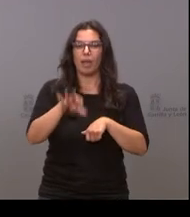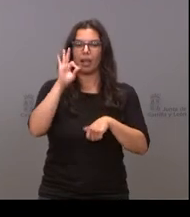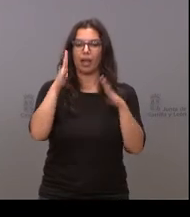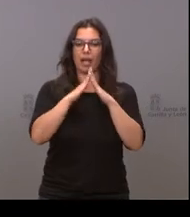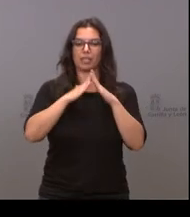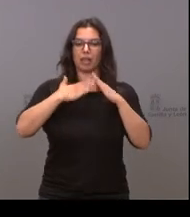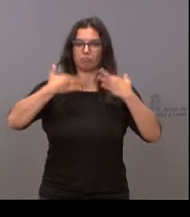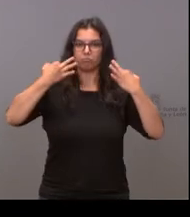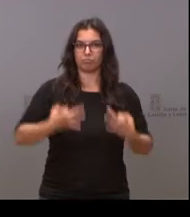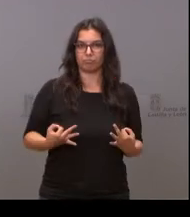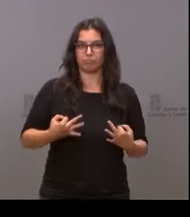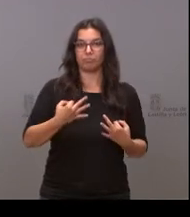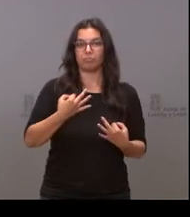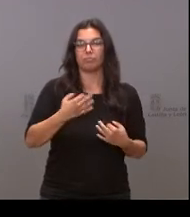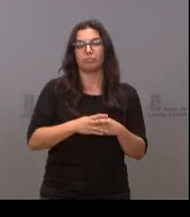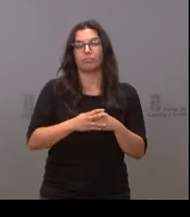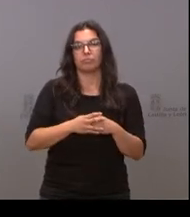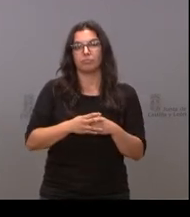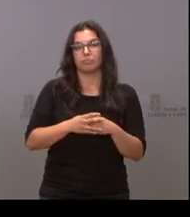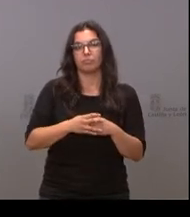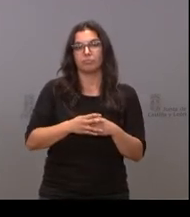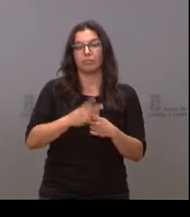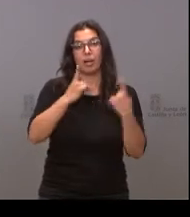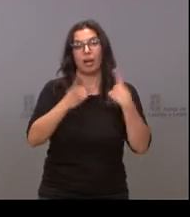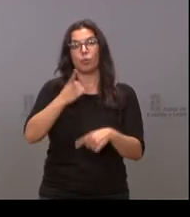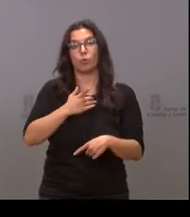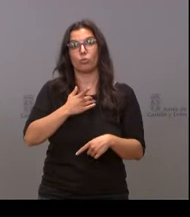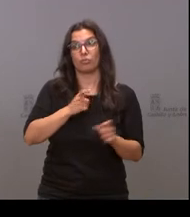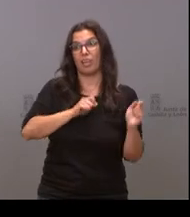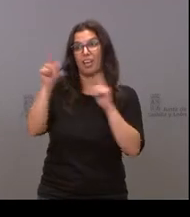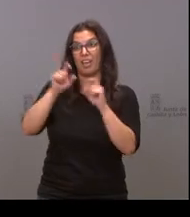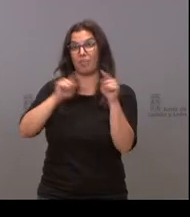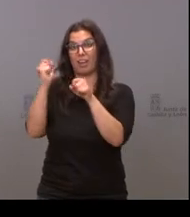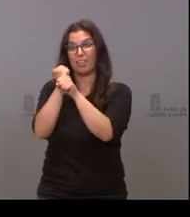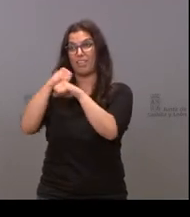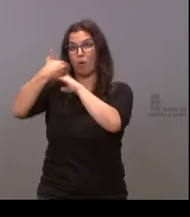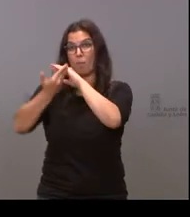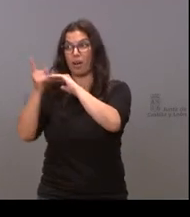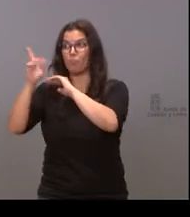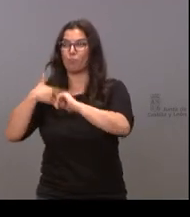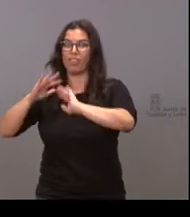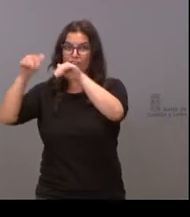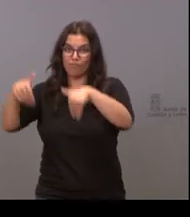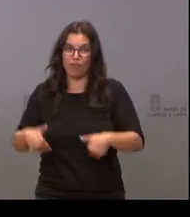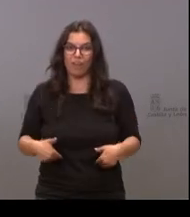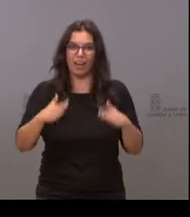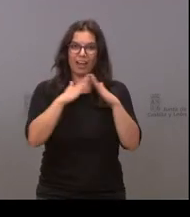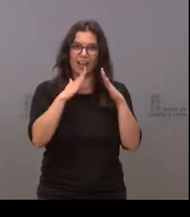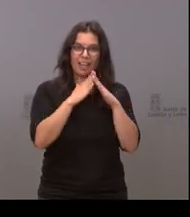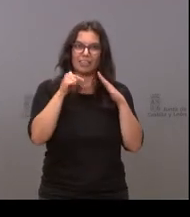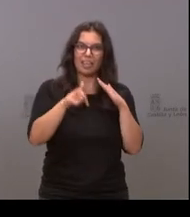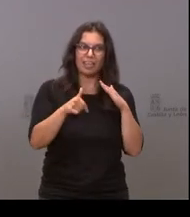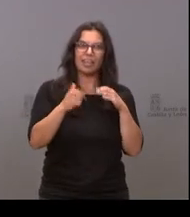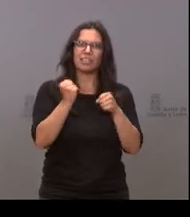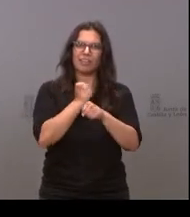pronto aquellos que lo deseen aquellos que han tenido que emigrar en busca de trabajo puedan volver a casa encontrar incluso aquí un